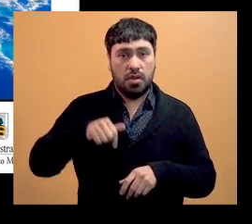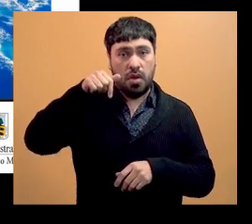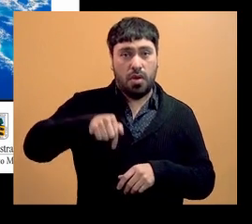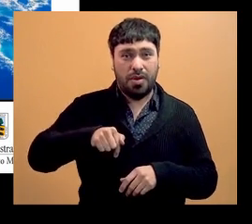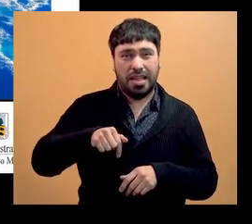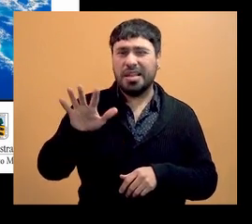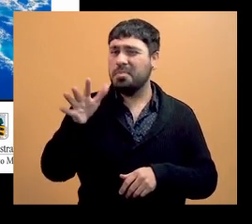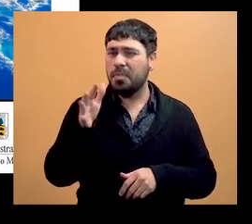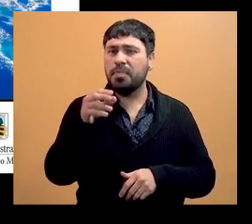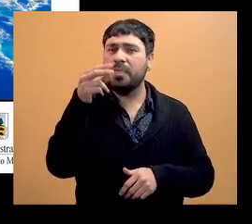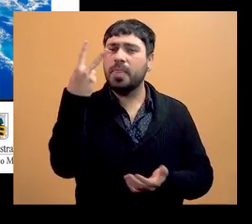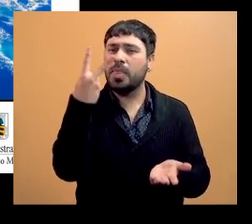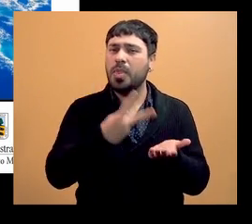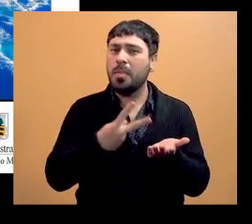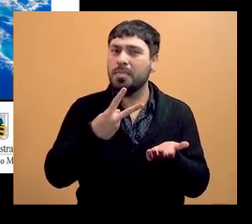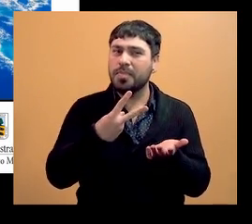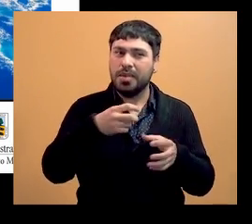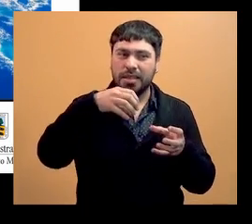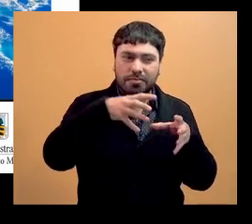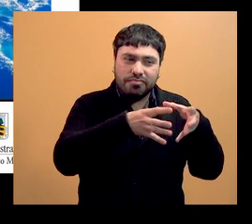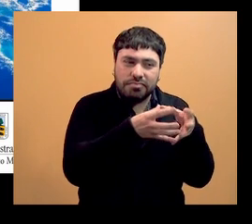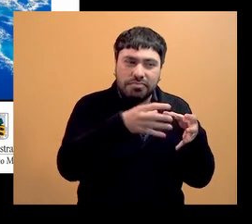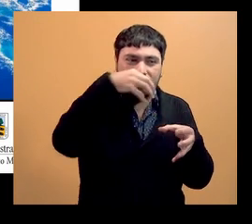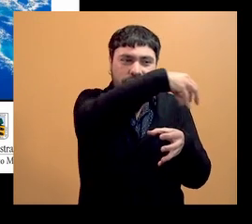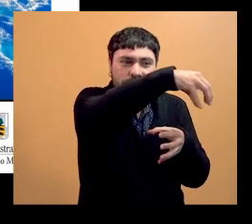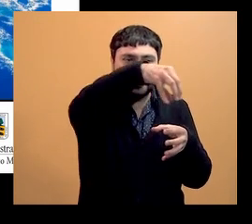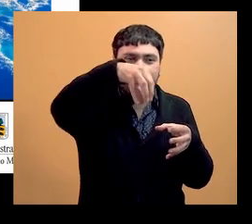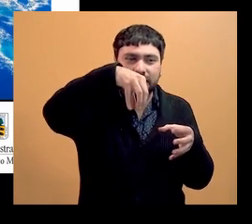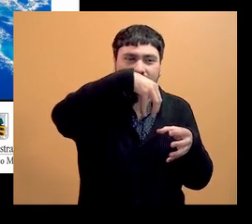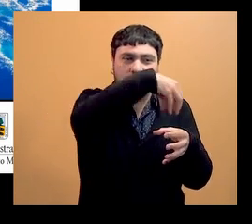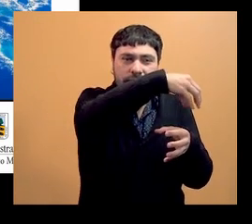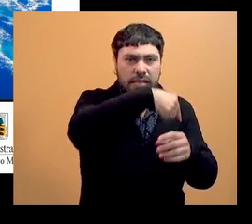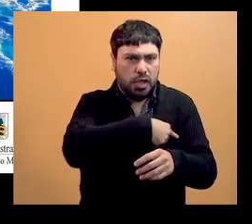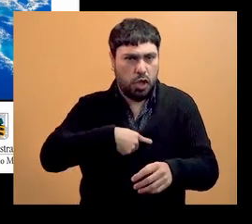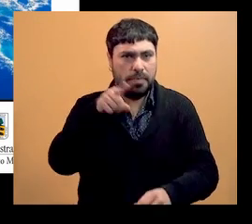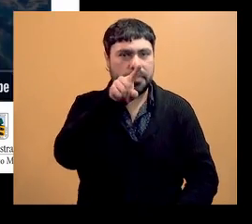satélites en operación. Si encuentro mi mouse, voy a tratar de